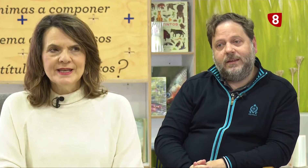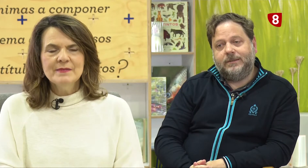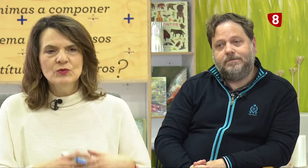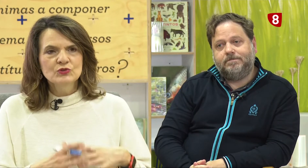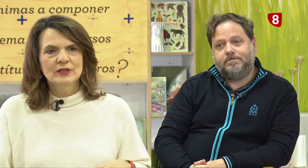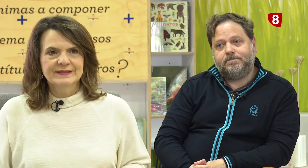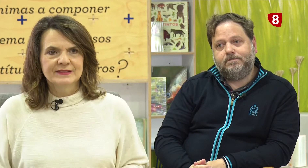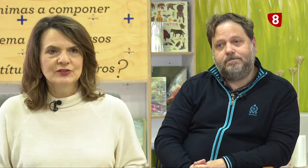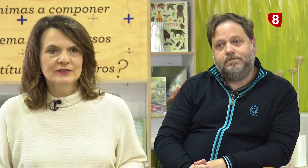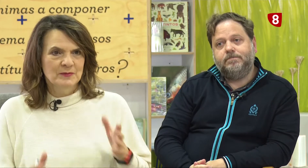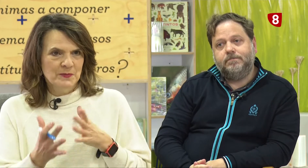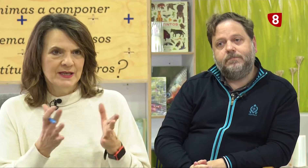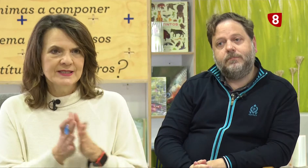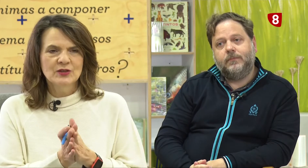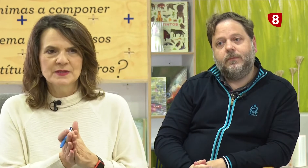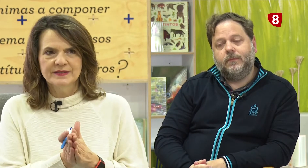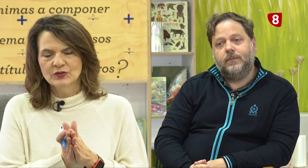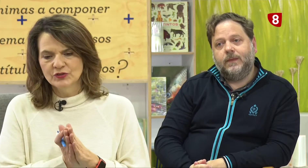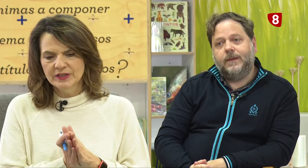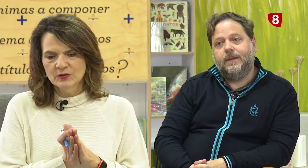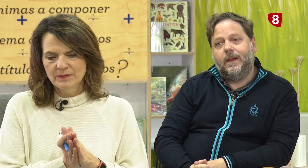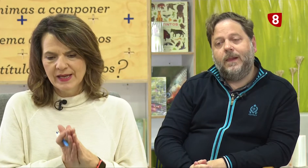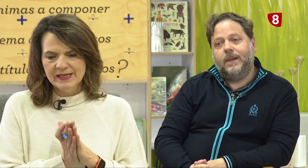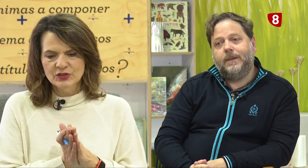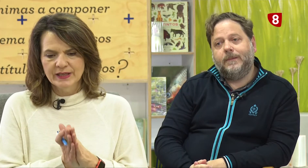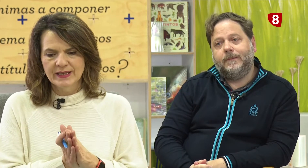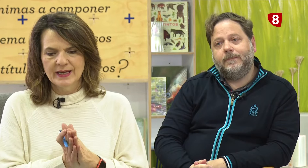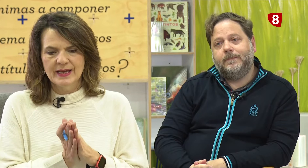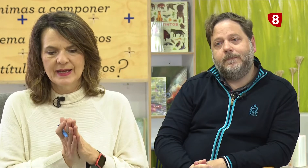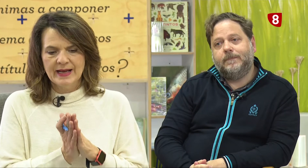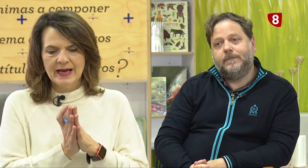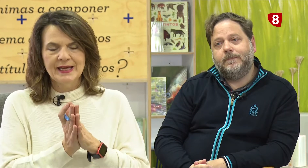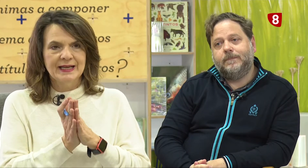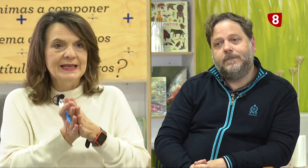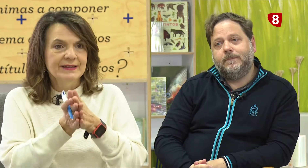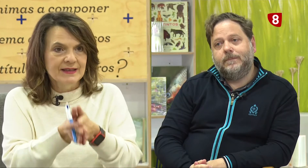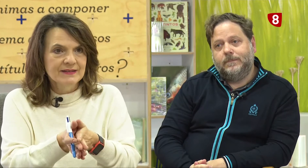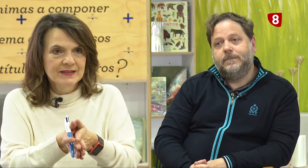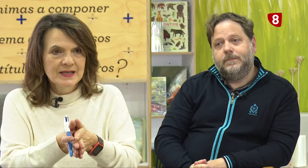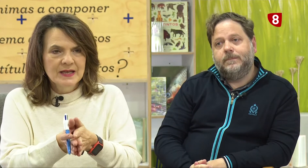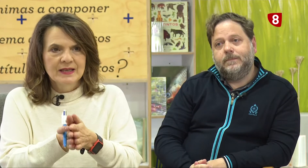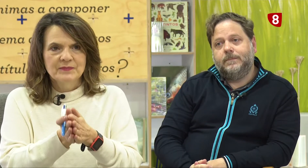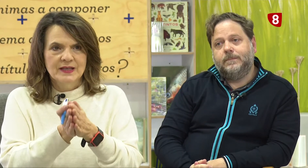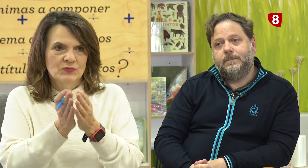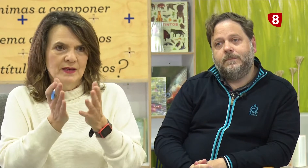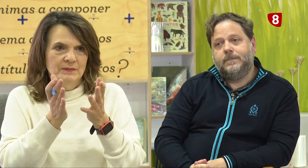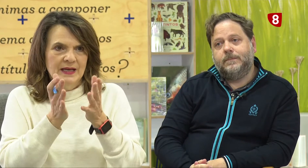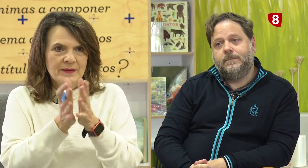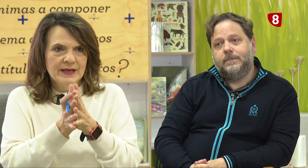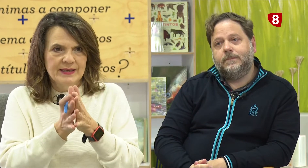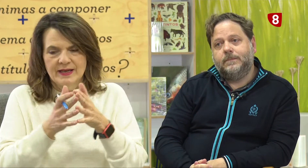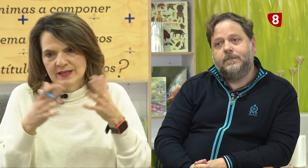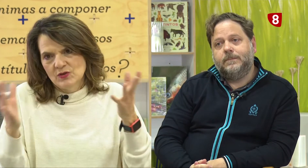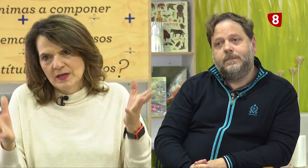Nos ha llamado mucho la atención al preparar esta conversación contigo el hecho de que cada realidad tenga una